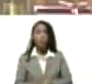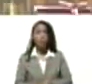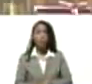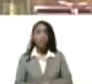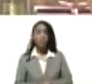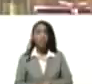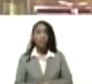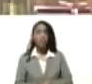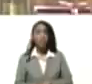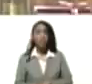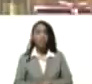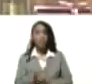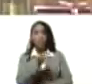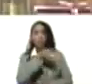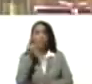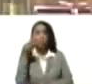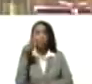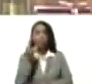correcto